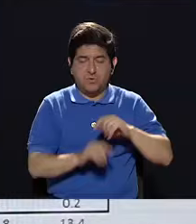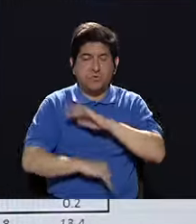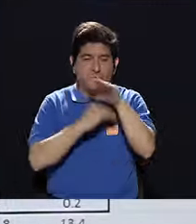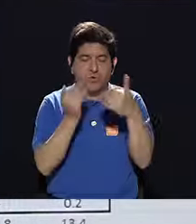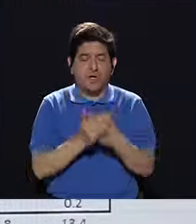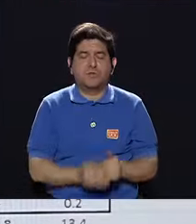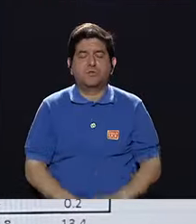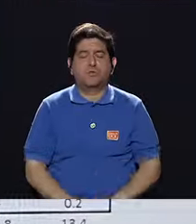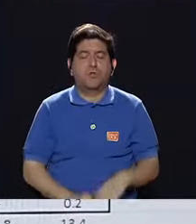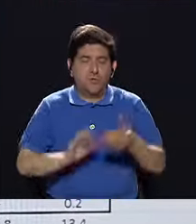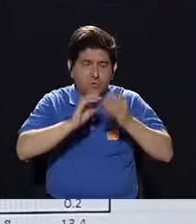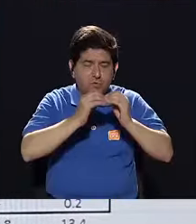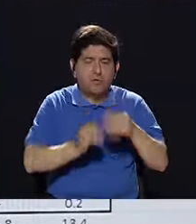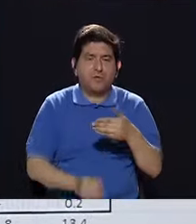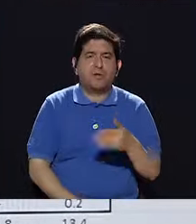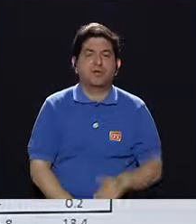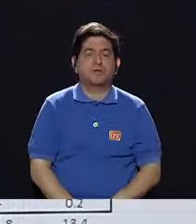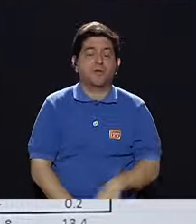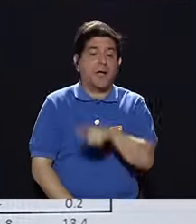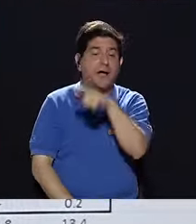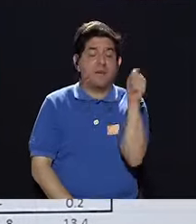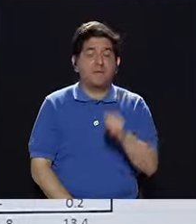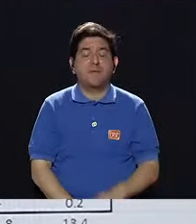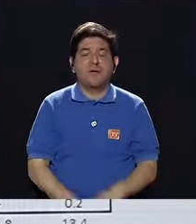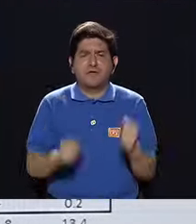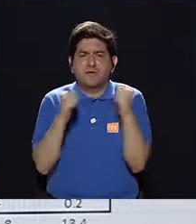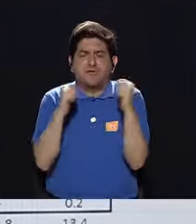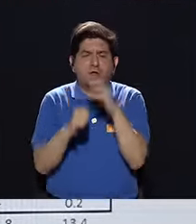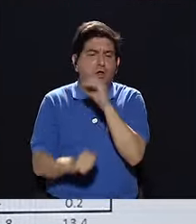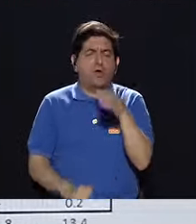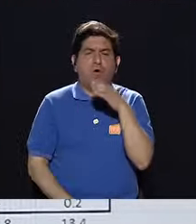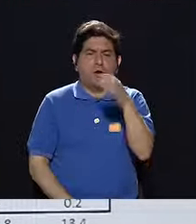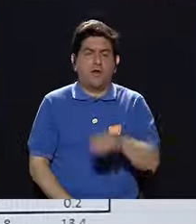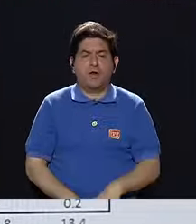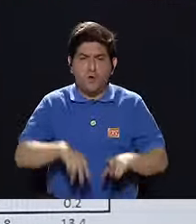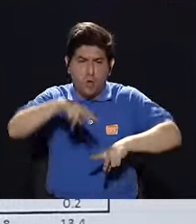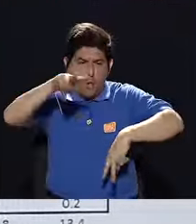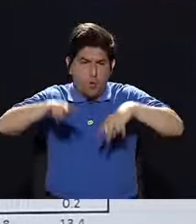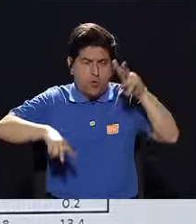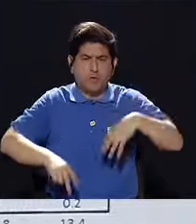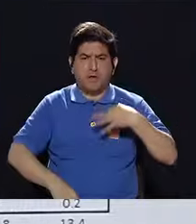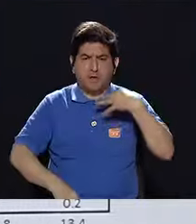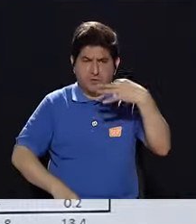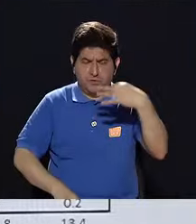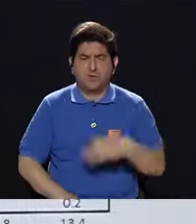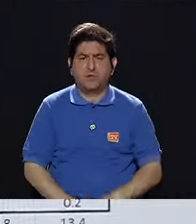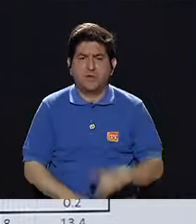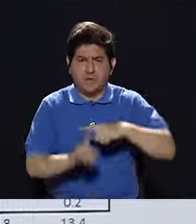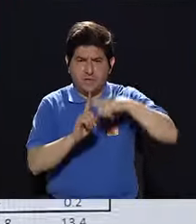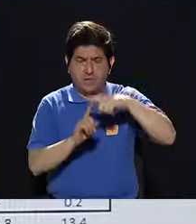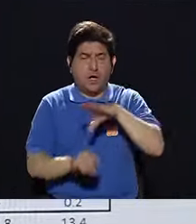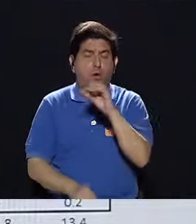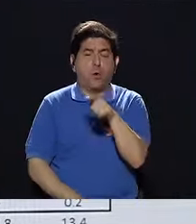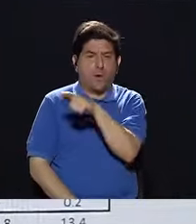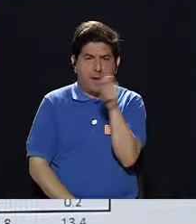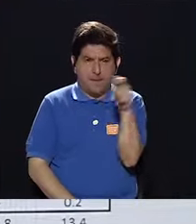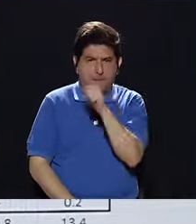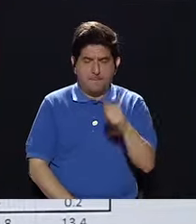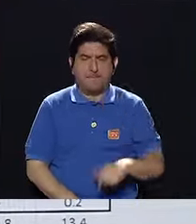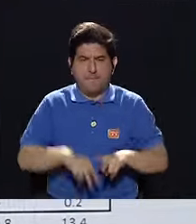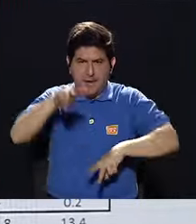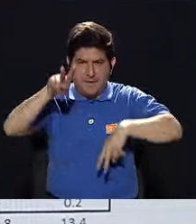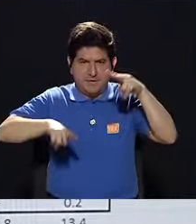temperatura, donde tenemos todos los promedios para ver los meses más fríos, los más cálidos, la variación diaria de la temperatura, la variación mensual